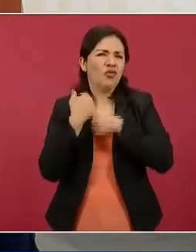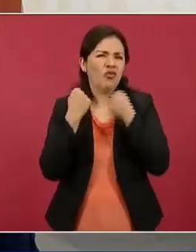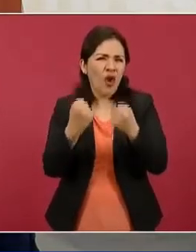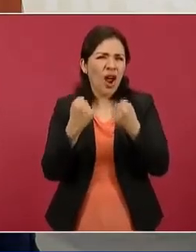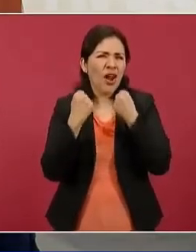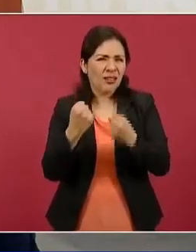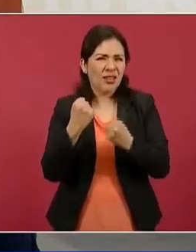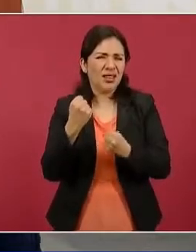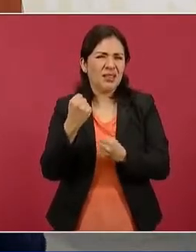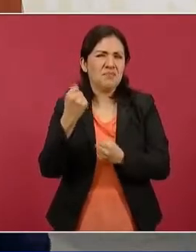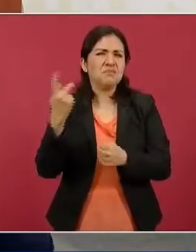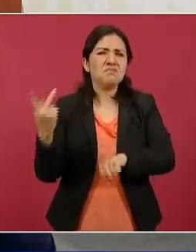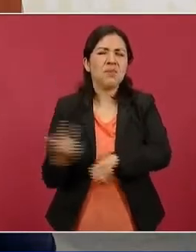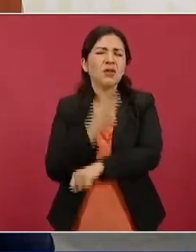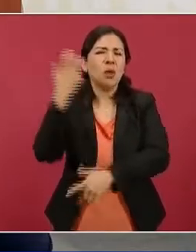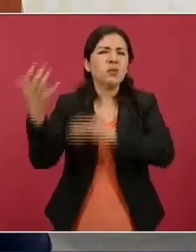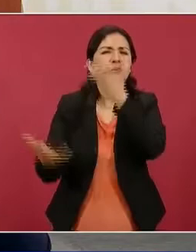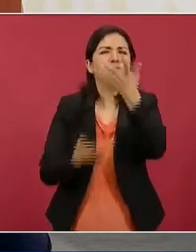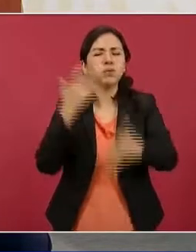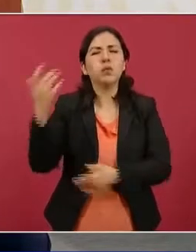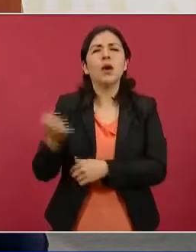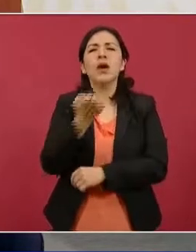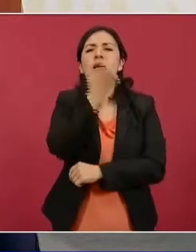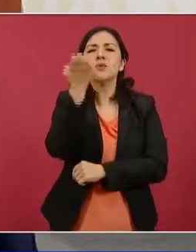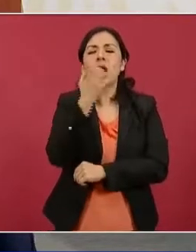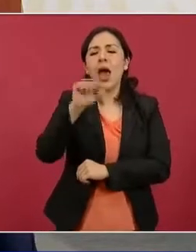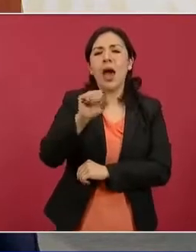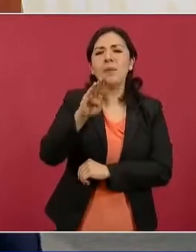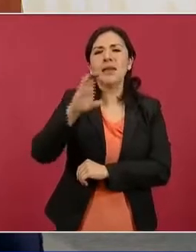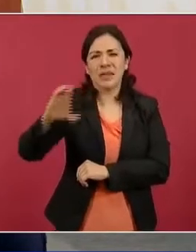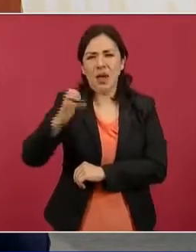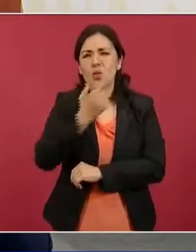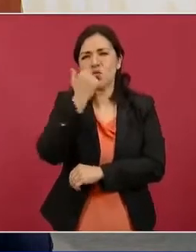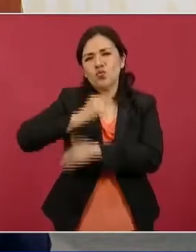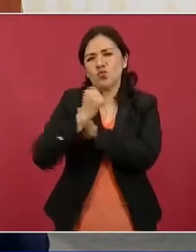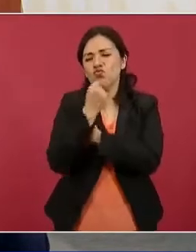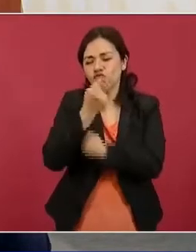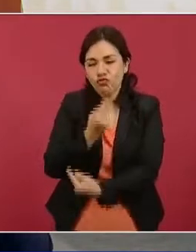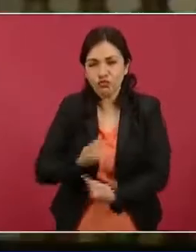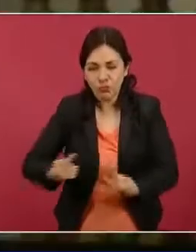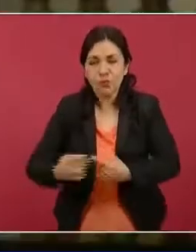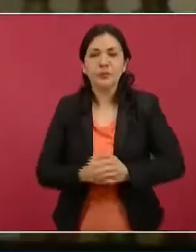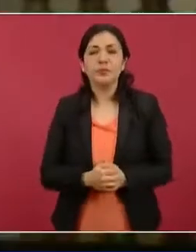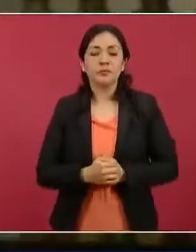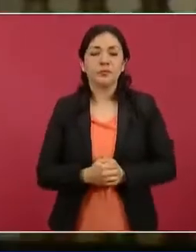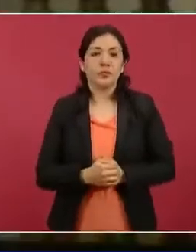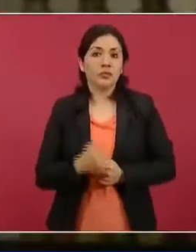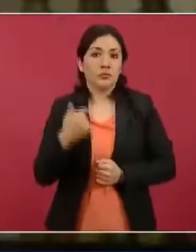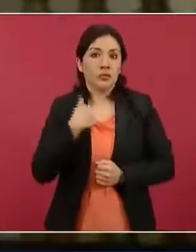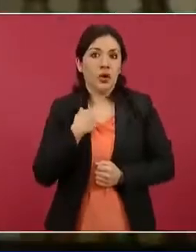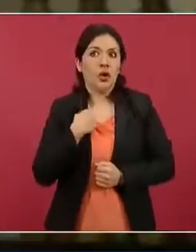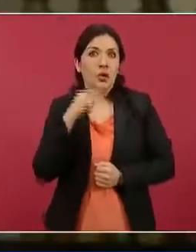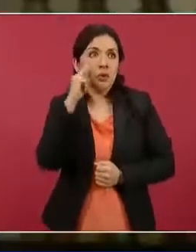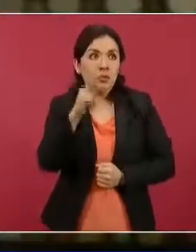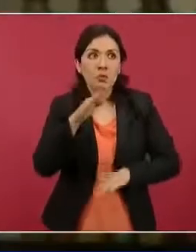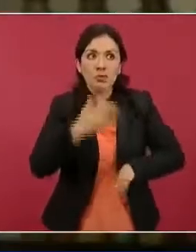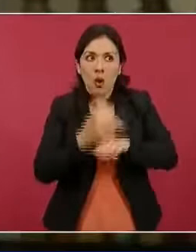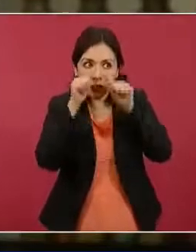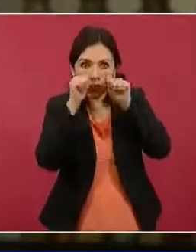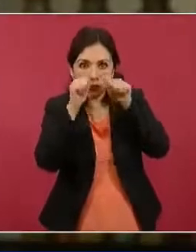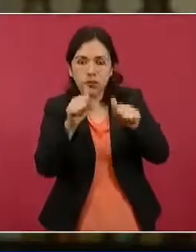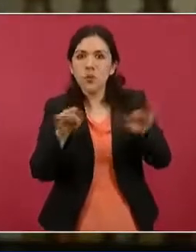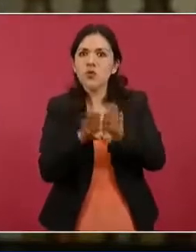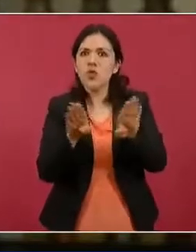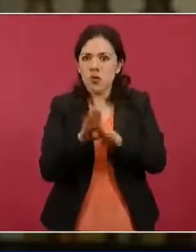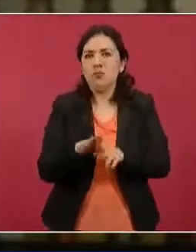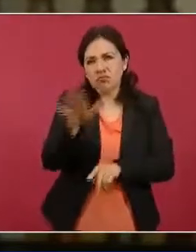nuestro país, el incendio de la guardería ABC. Seguí con mucha atención y estoy seguro que todo el país, las